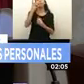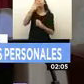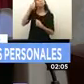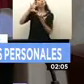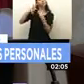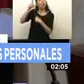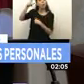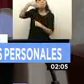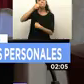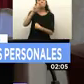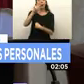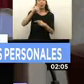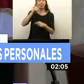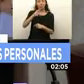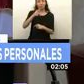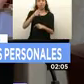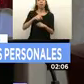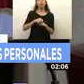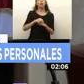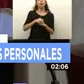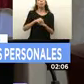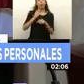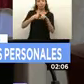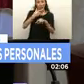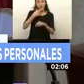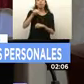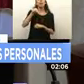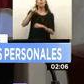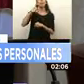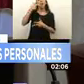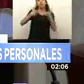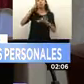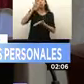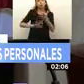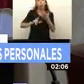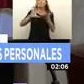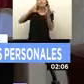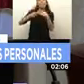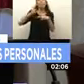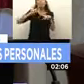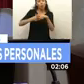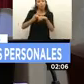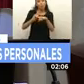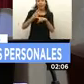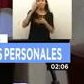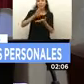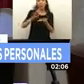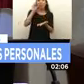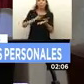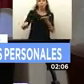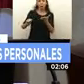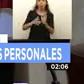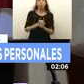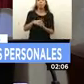una conferencia acerca de los aspectos políticos del pleno empleo Cuál era la discusión en ese